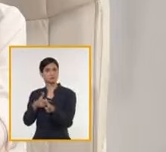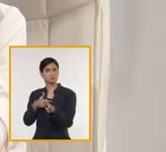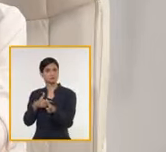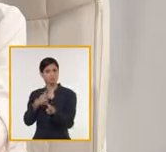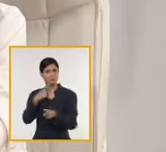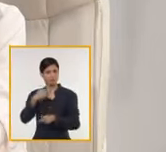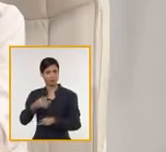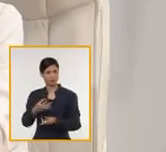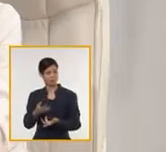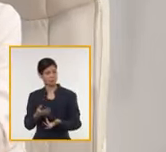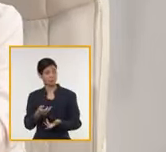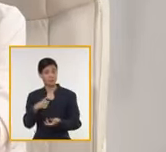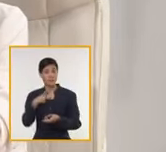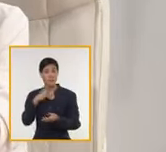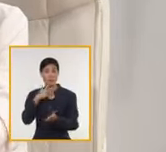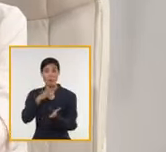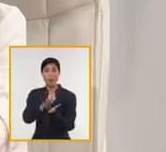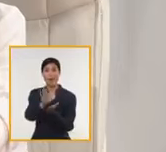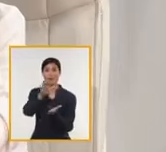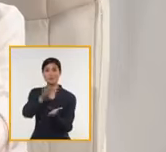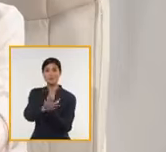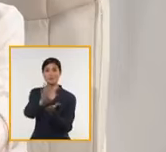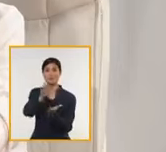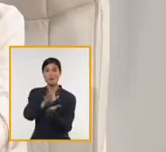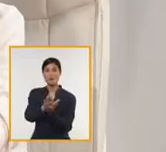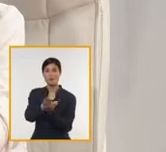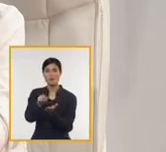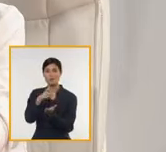material electoral. Venezuela lo